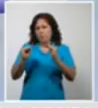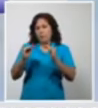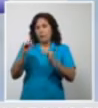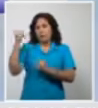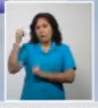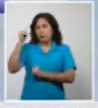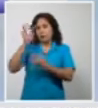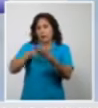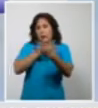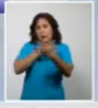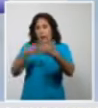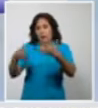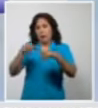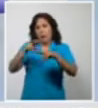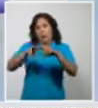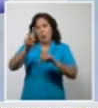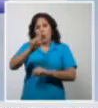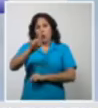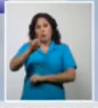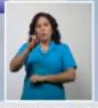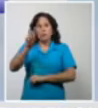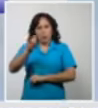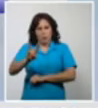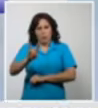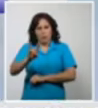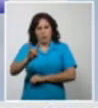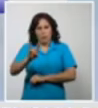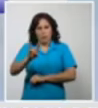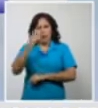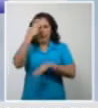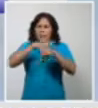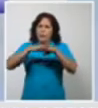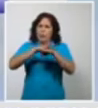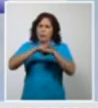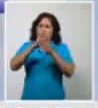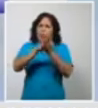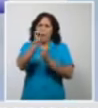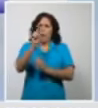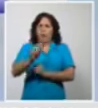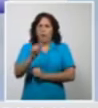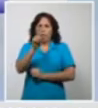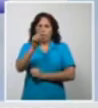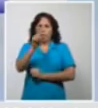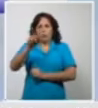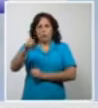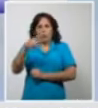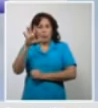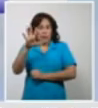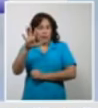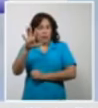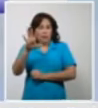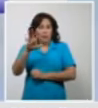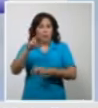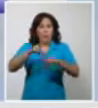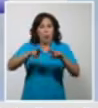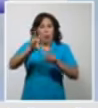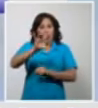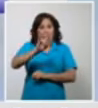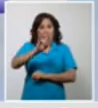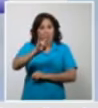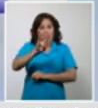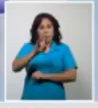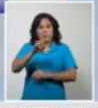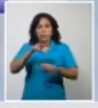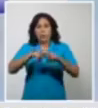Holguín con 9, Mayabeque con 12,5, Holguín con 9, Holguín